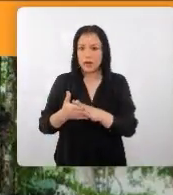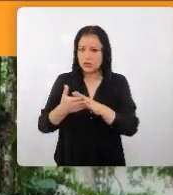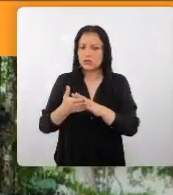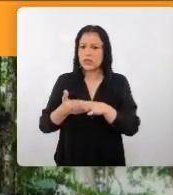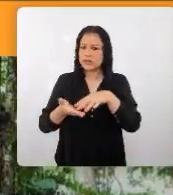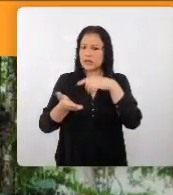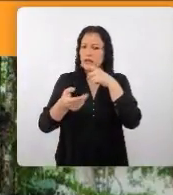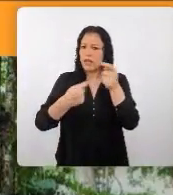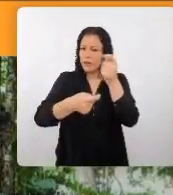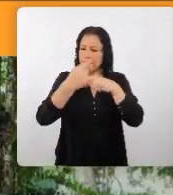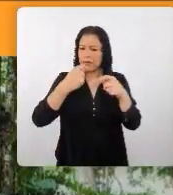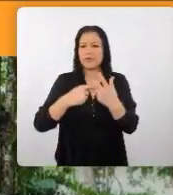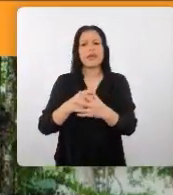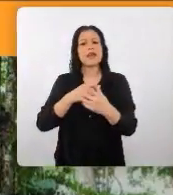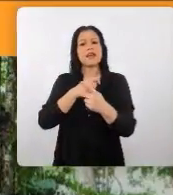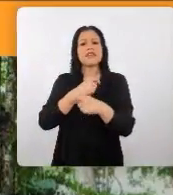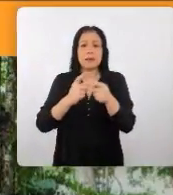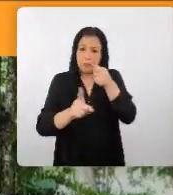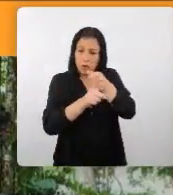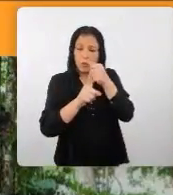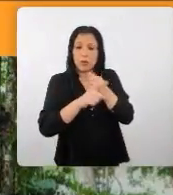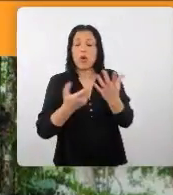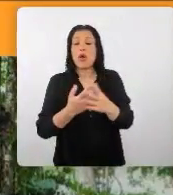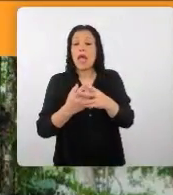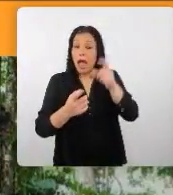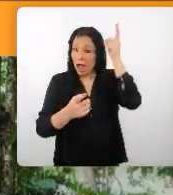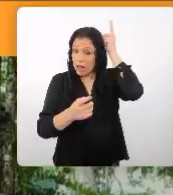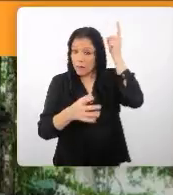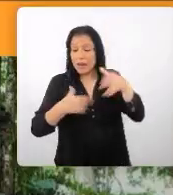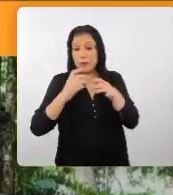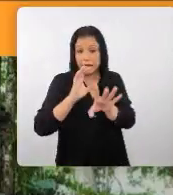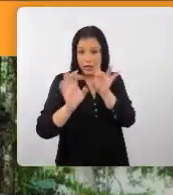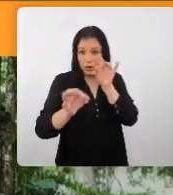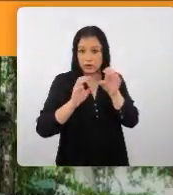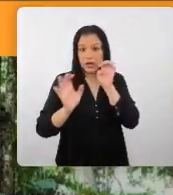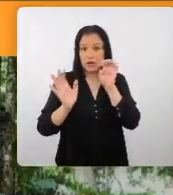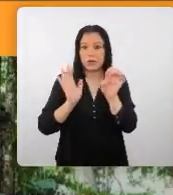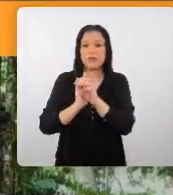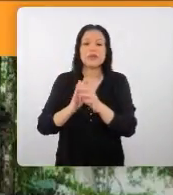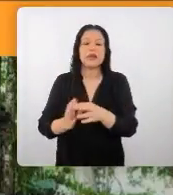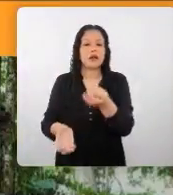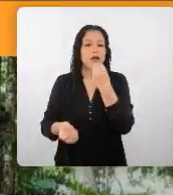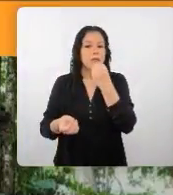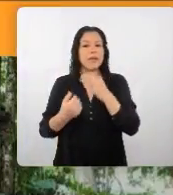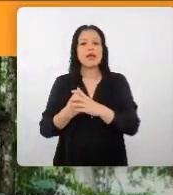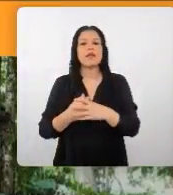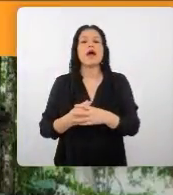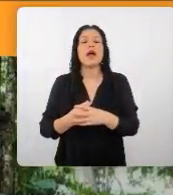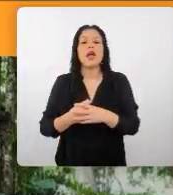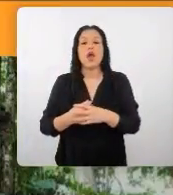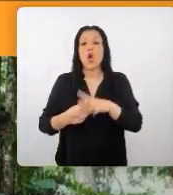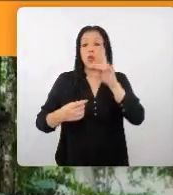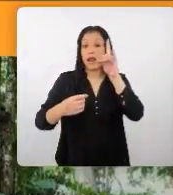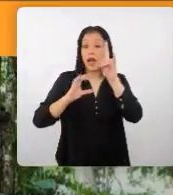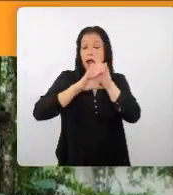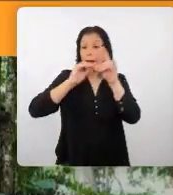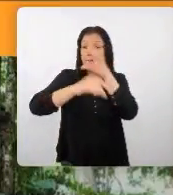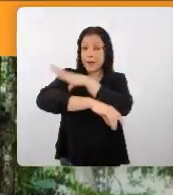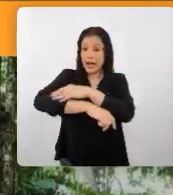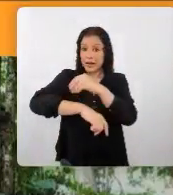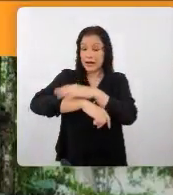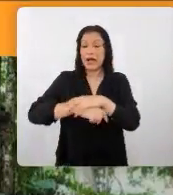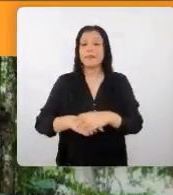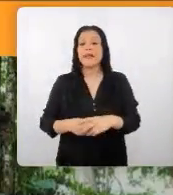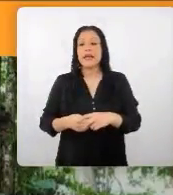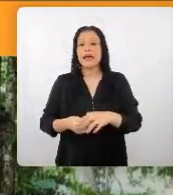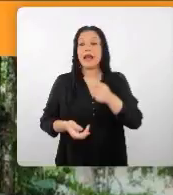que se pueden encontrar en Alemania, tales como los superfoods o la fibra de alpaca, el pisco, el cacao y